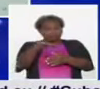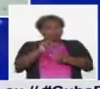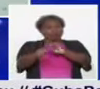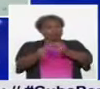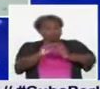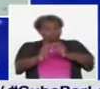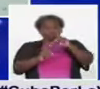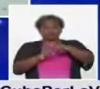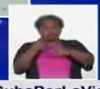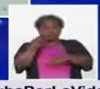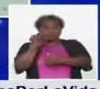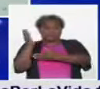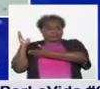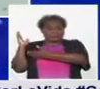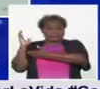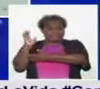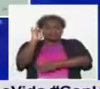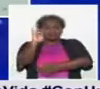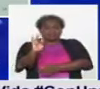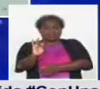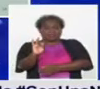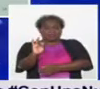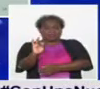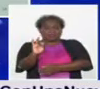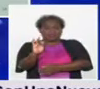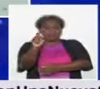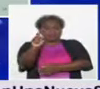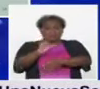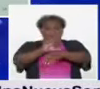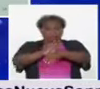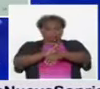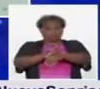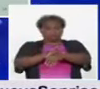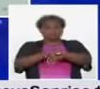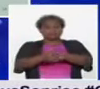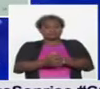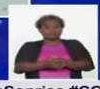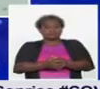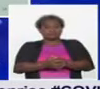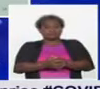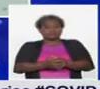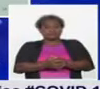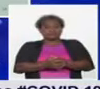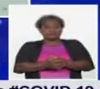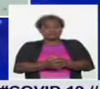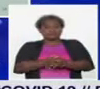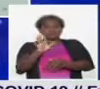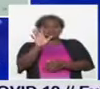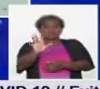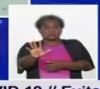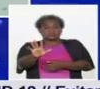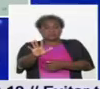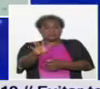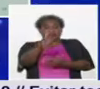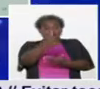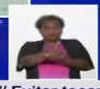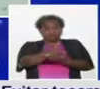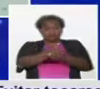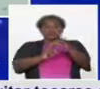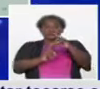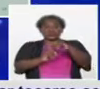pandemia. 7 casos ayer, incluso 7 menos que el día anterior. 5 en el municipio cabecera de Las